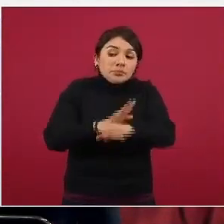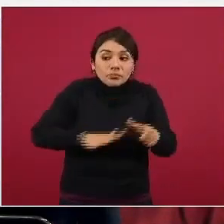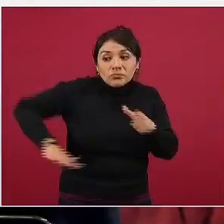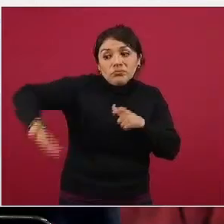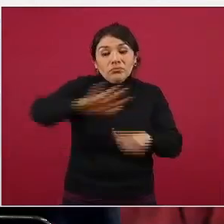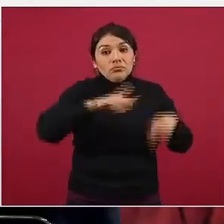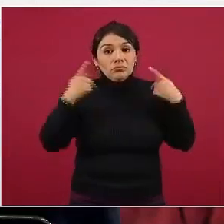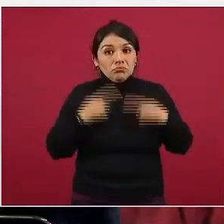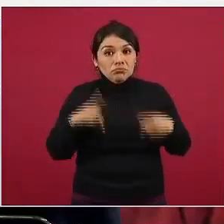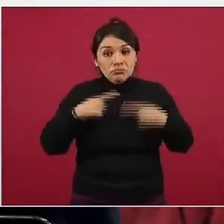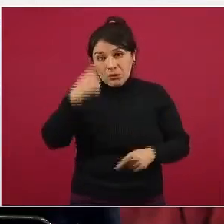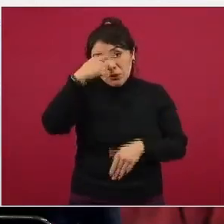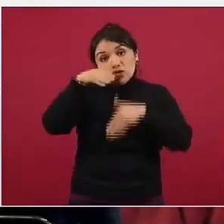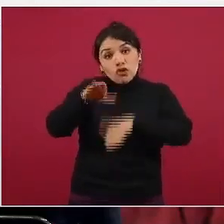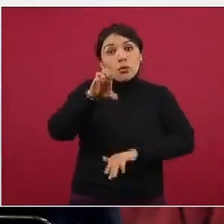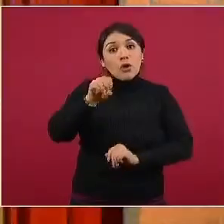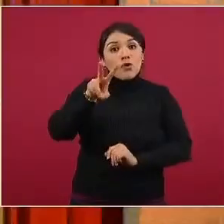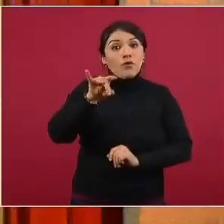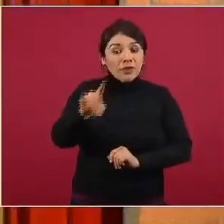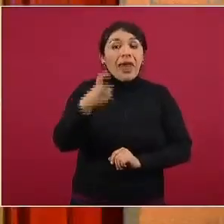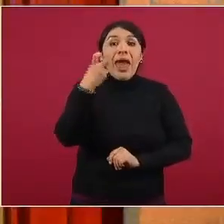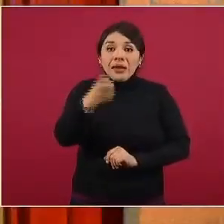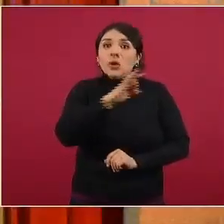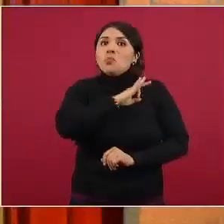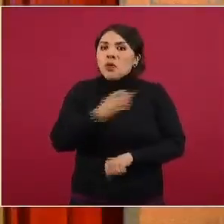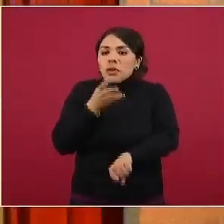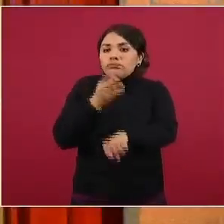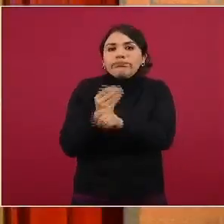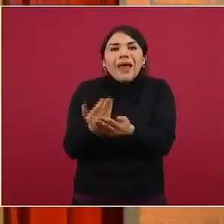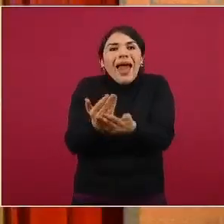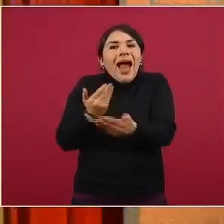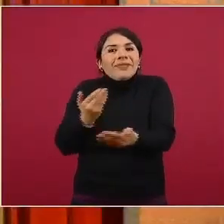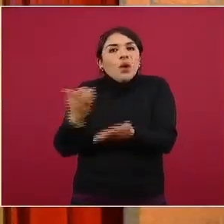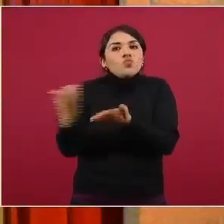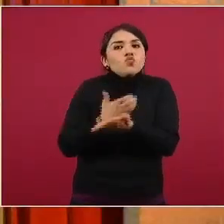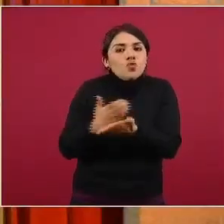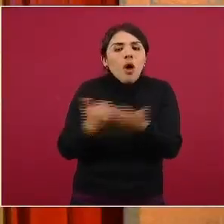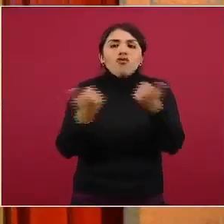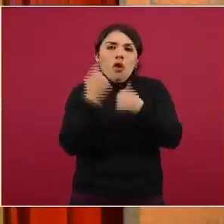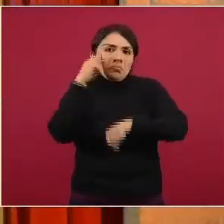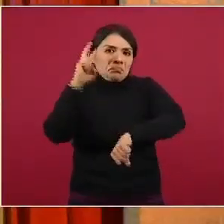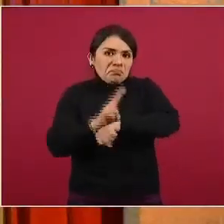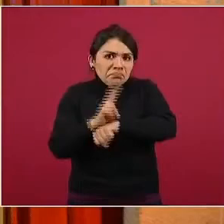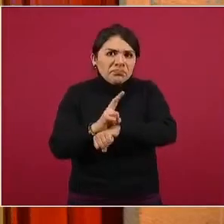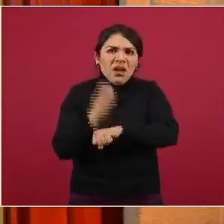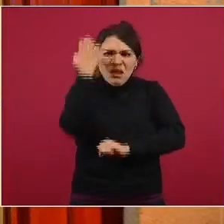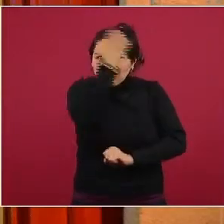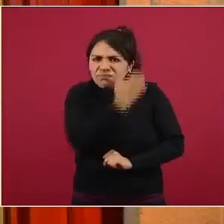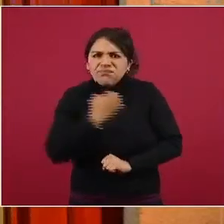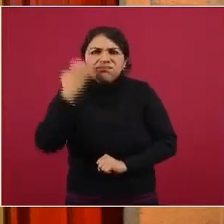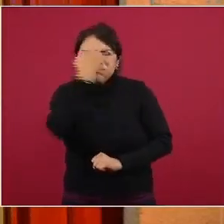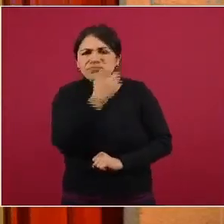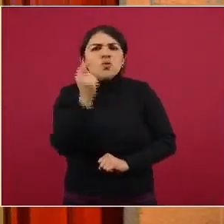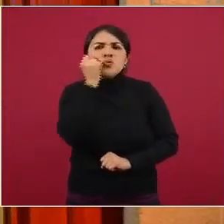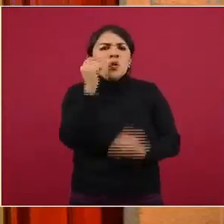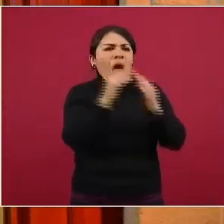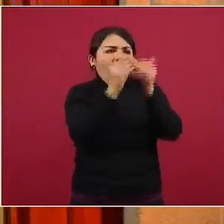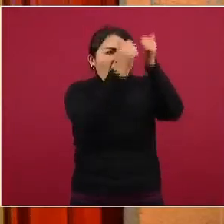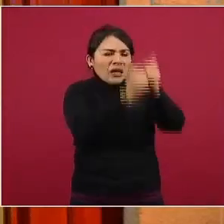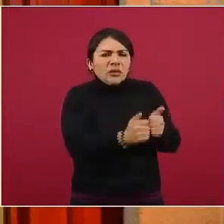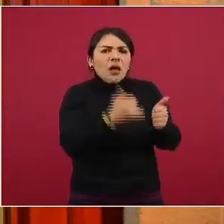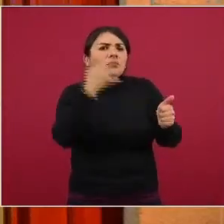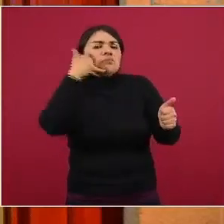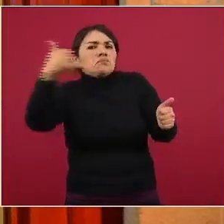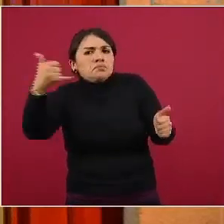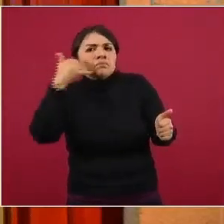comunitaria del COVID. Y ahí se pueden solucionar mucho. Hay vigilancia, hay monitoreo remoto, hay